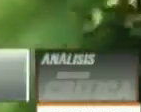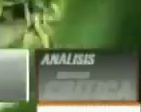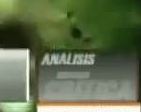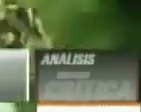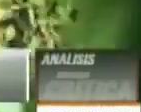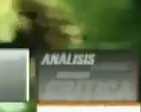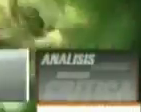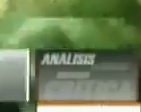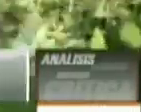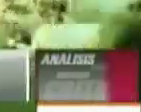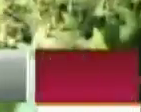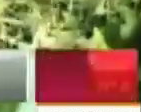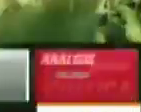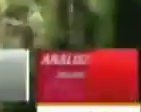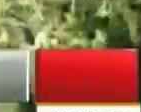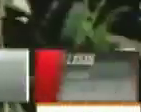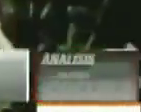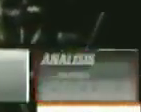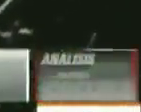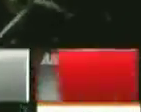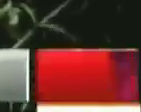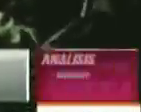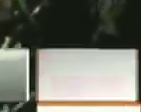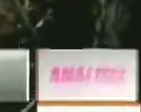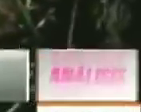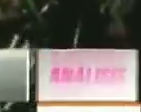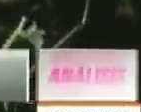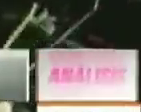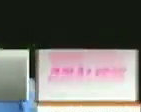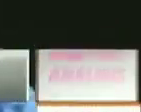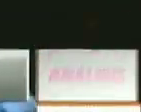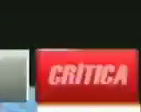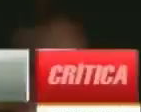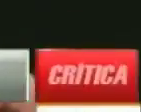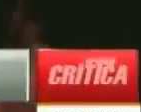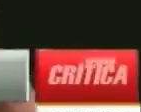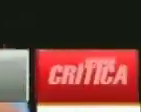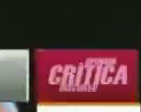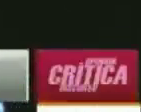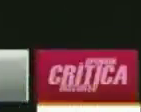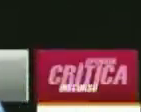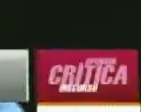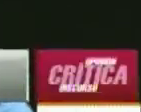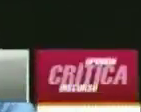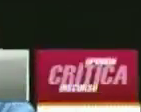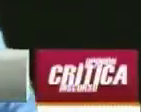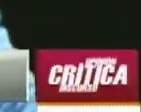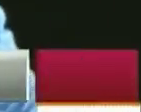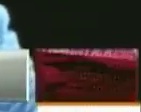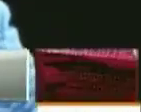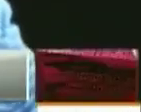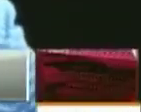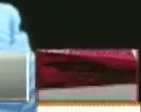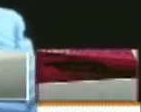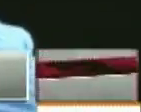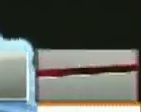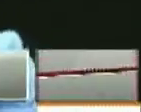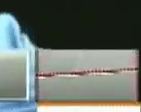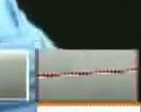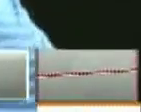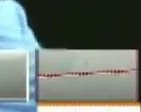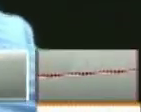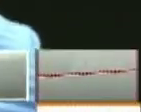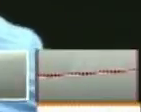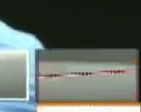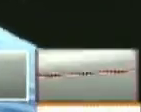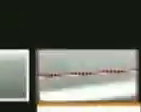No le gana una escuela ni el recreo, ni a la callapa tampoco monta carga ni volteo. Somos el cuatro afinado, el chinchorro